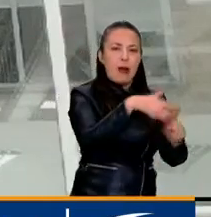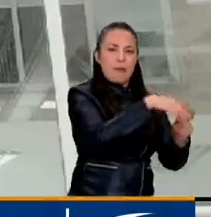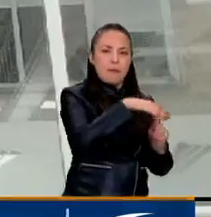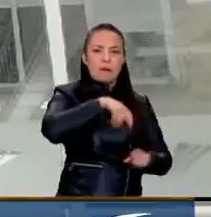población civil